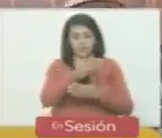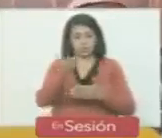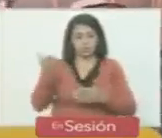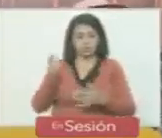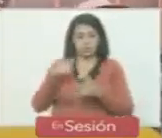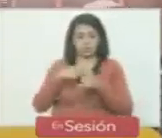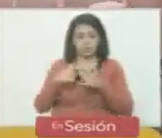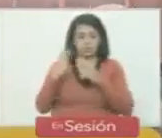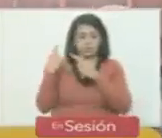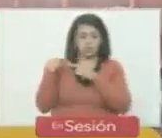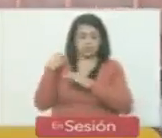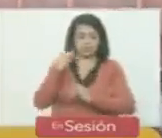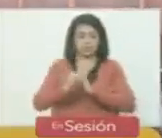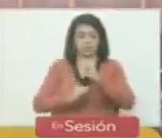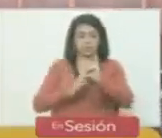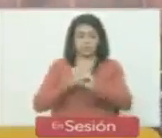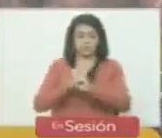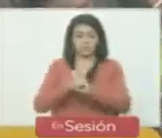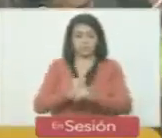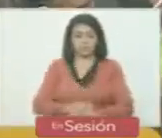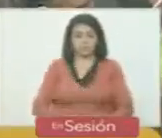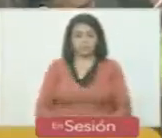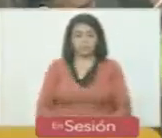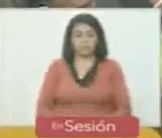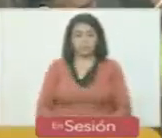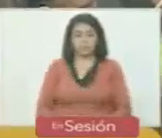ustedes delegados internacionales.